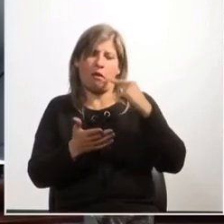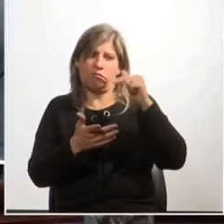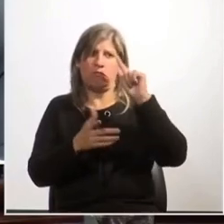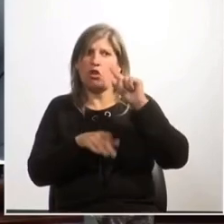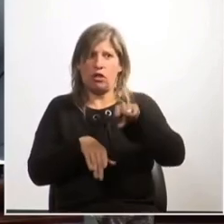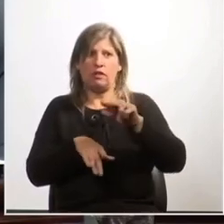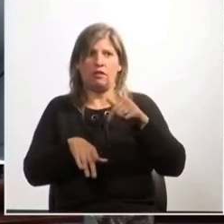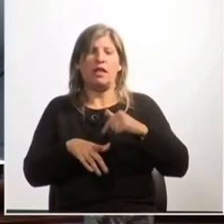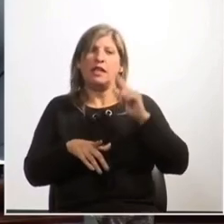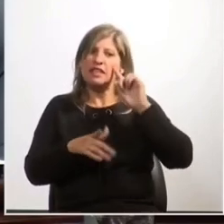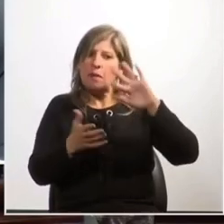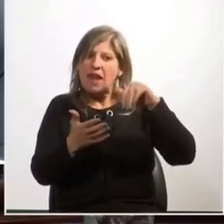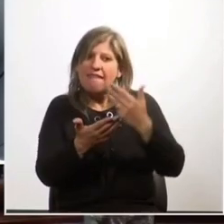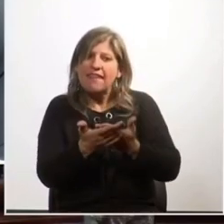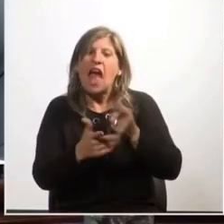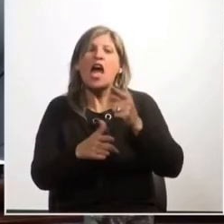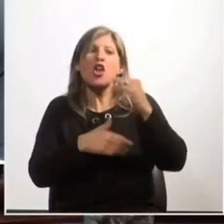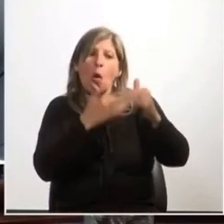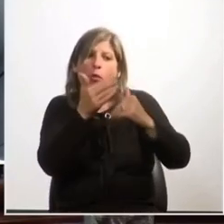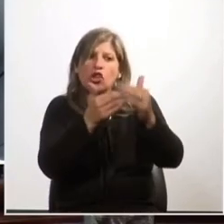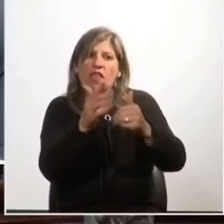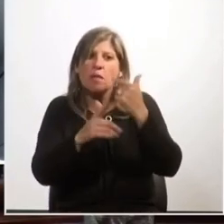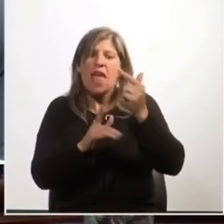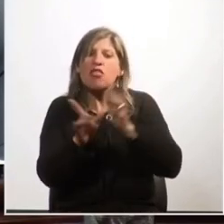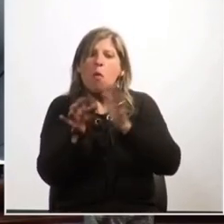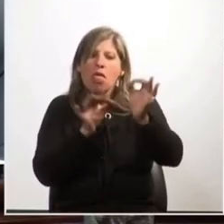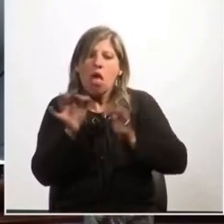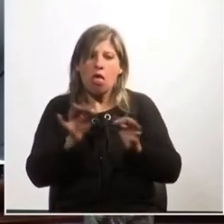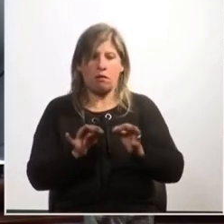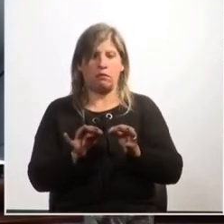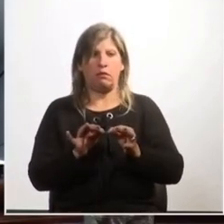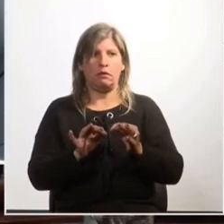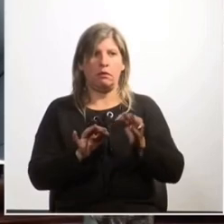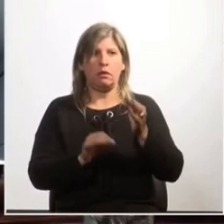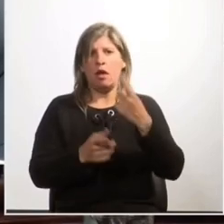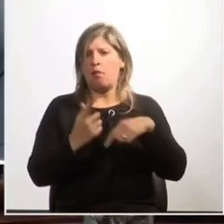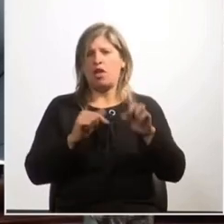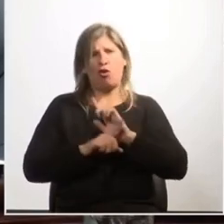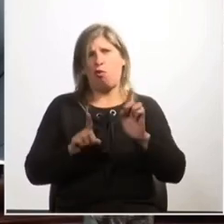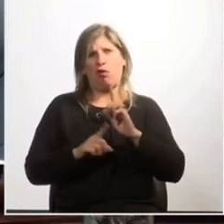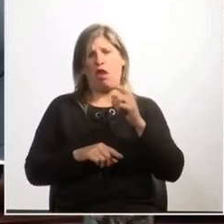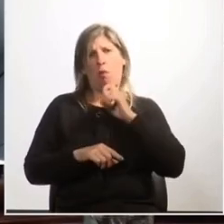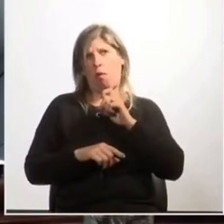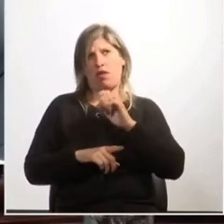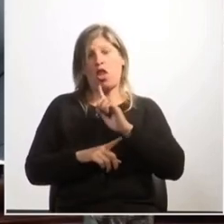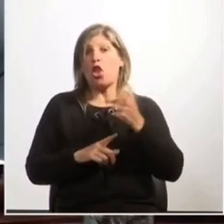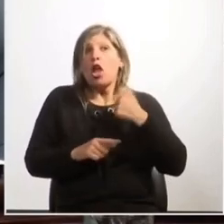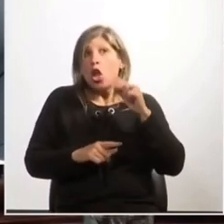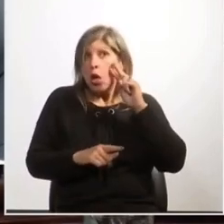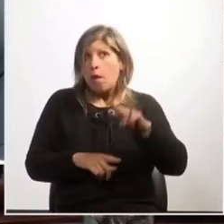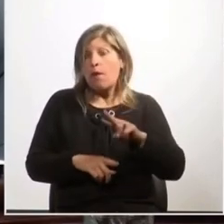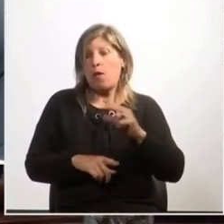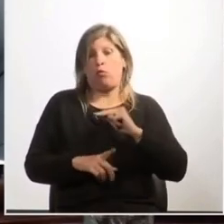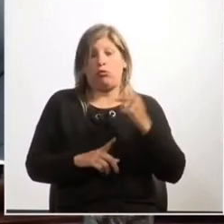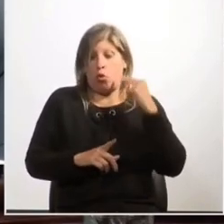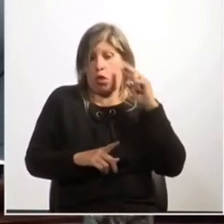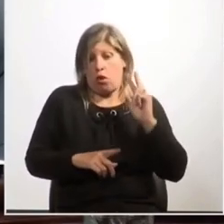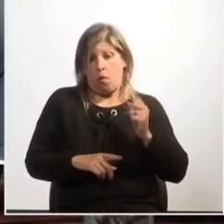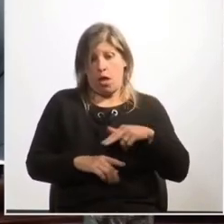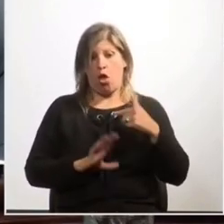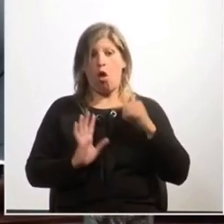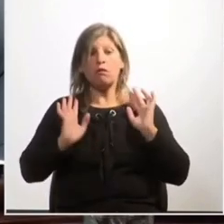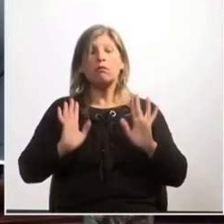plantearon procedimientos, se plantearon medidas y no estamos mintiendo, es lo que vemos, es nuestra opinión. No podemos tener